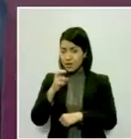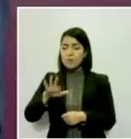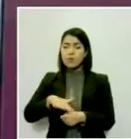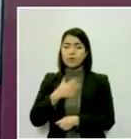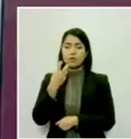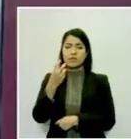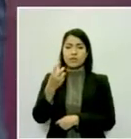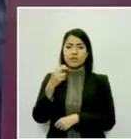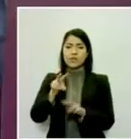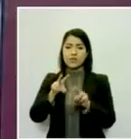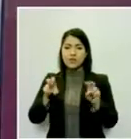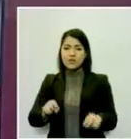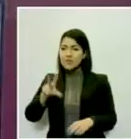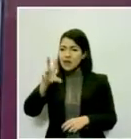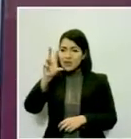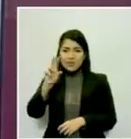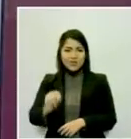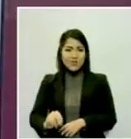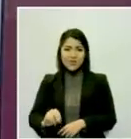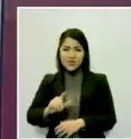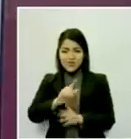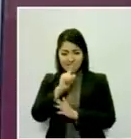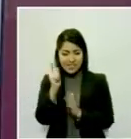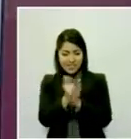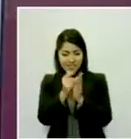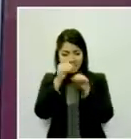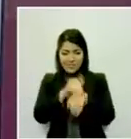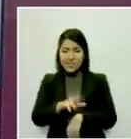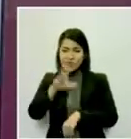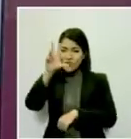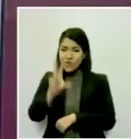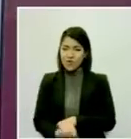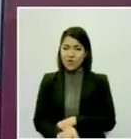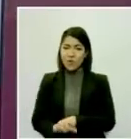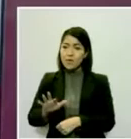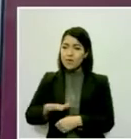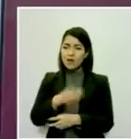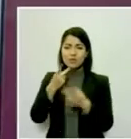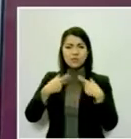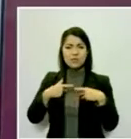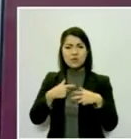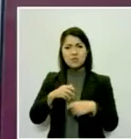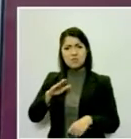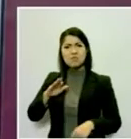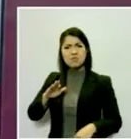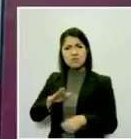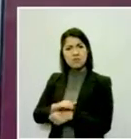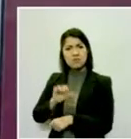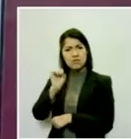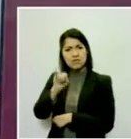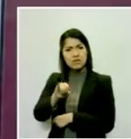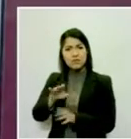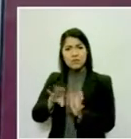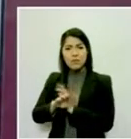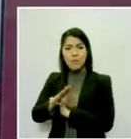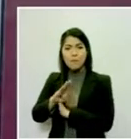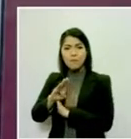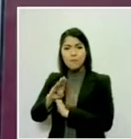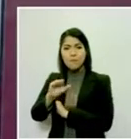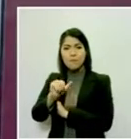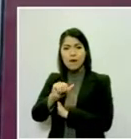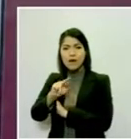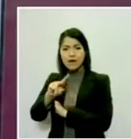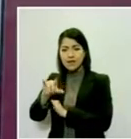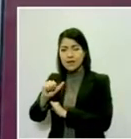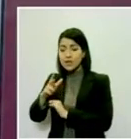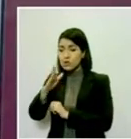tema ilegal de inseguridad, porque hay quien defiende las barricadas. Imagínense las barricadas que no